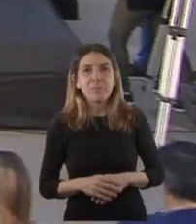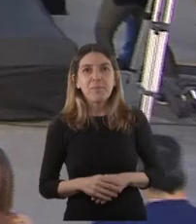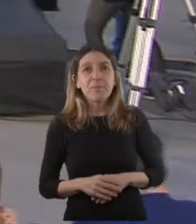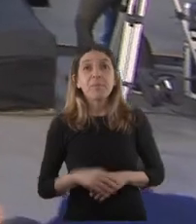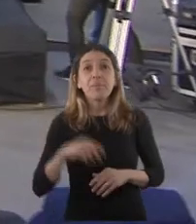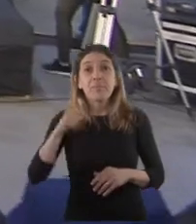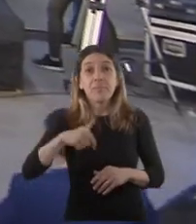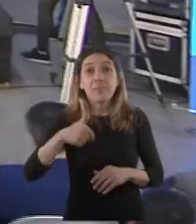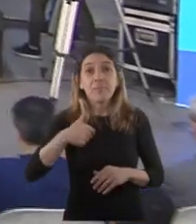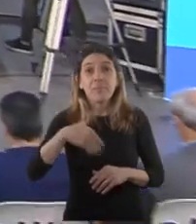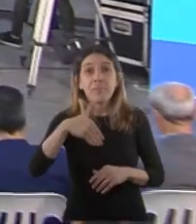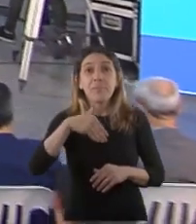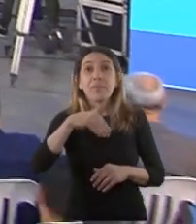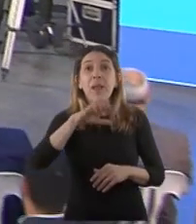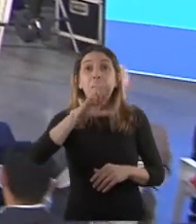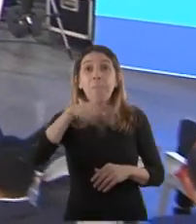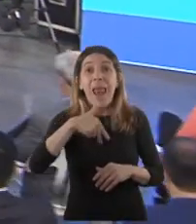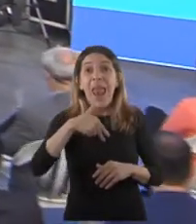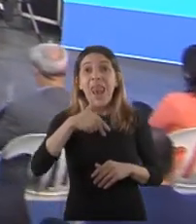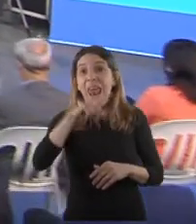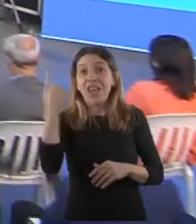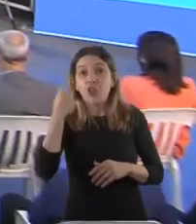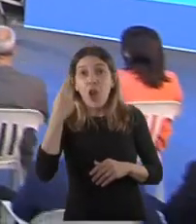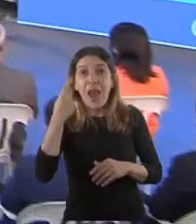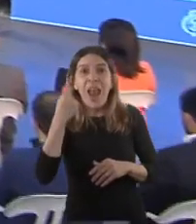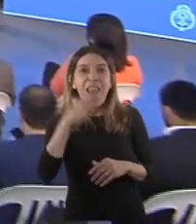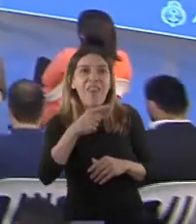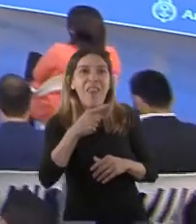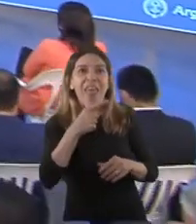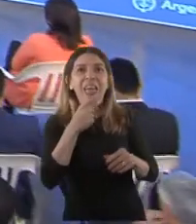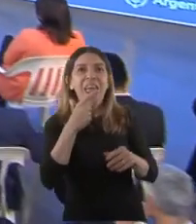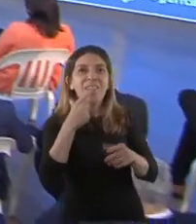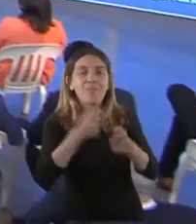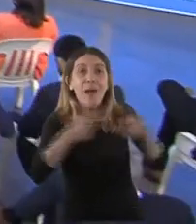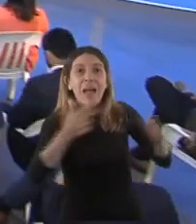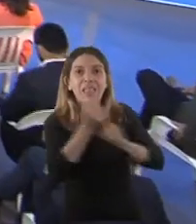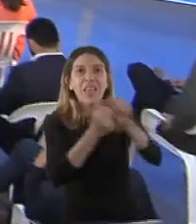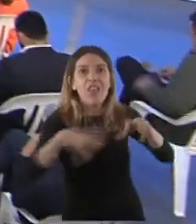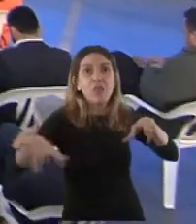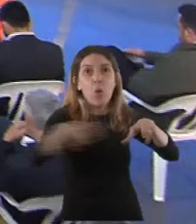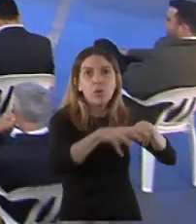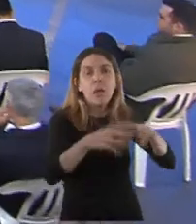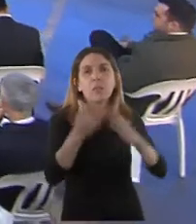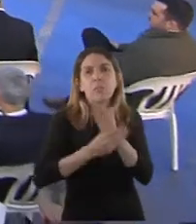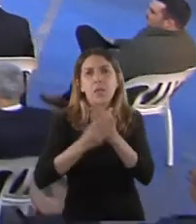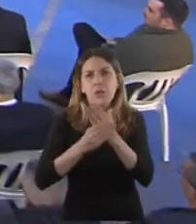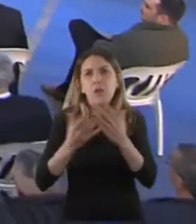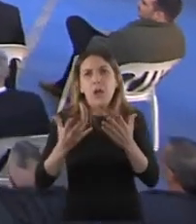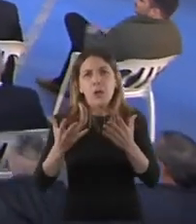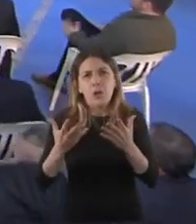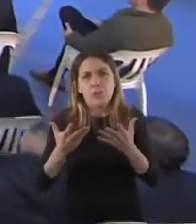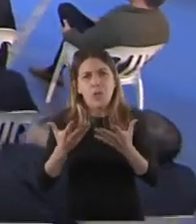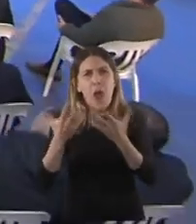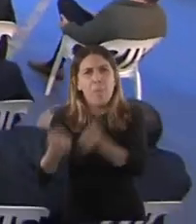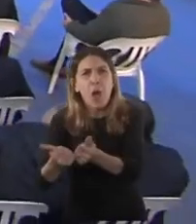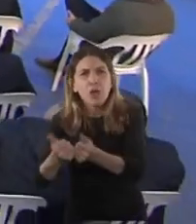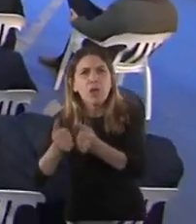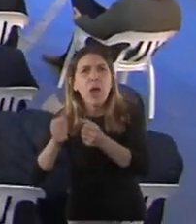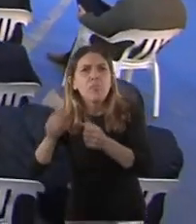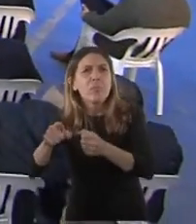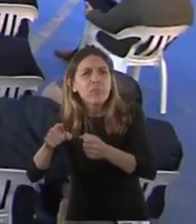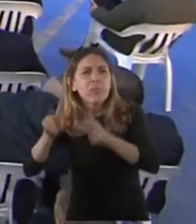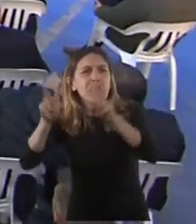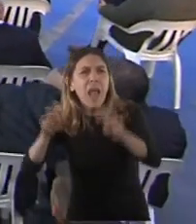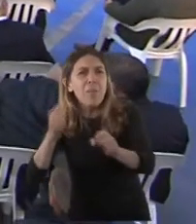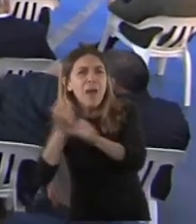A través del Programa Nacional de Desarrollo de Parques Industriales, el Ministerio impulsa y fortalece el entramado productivo